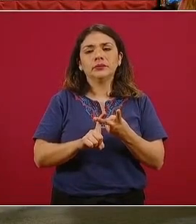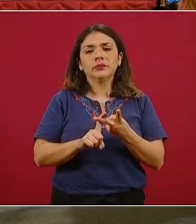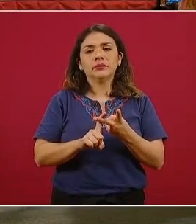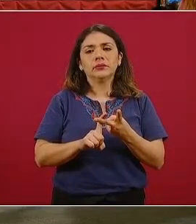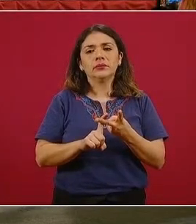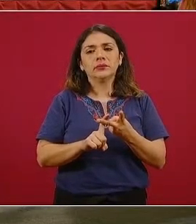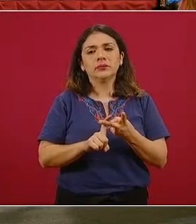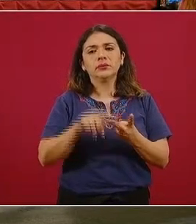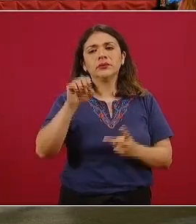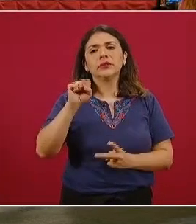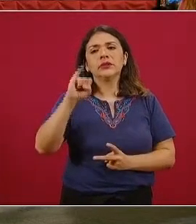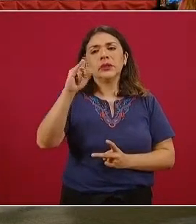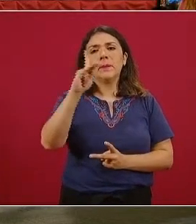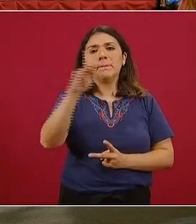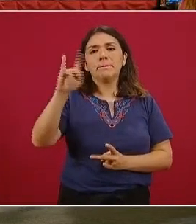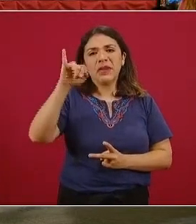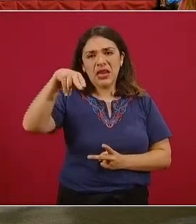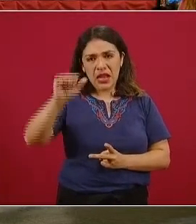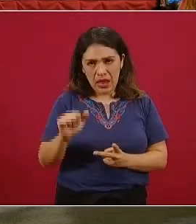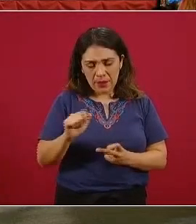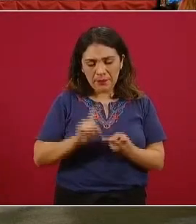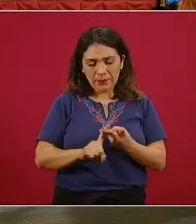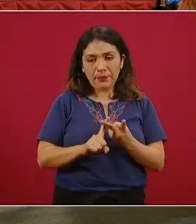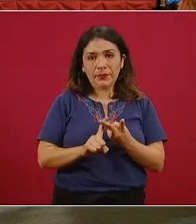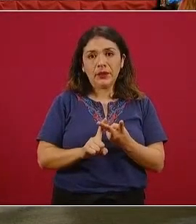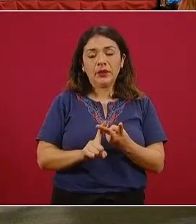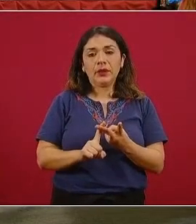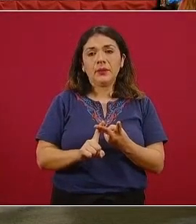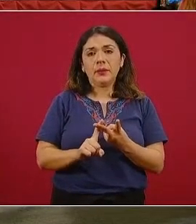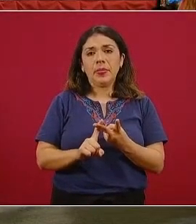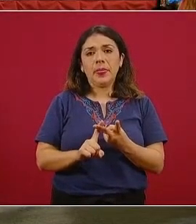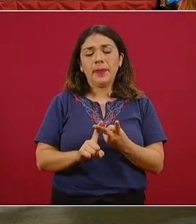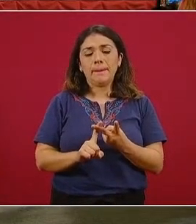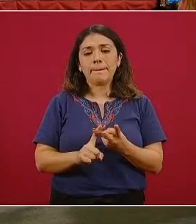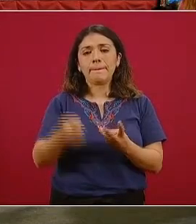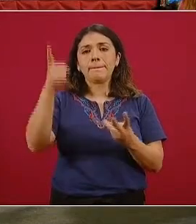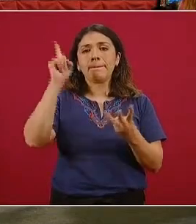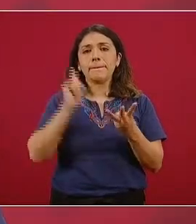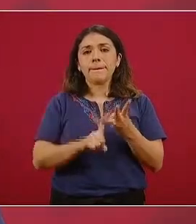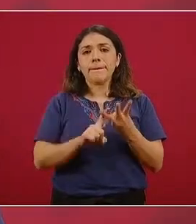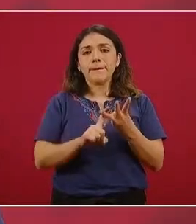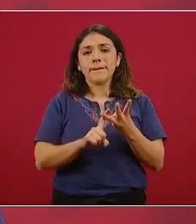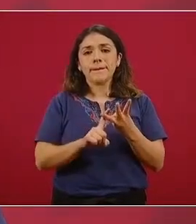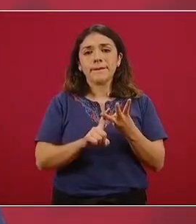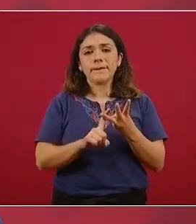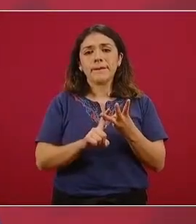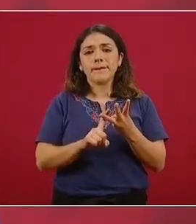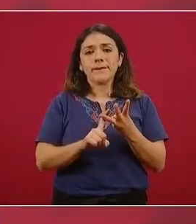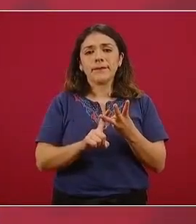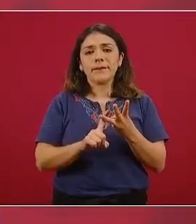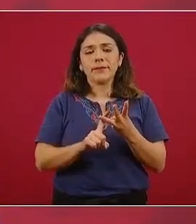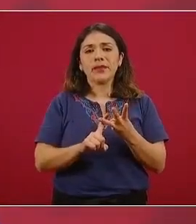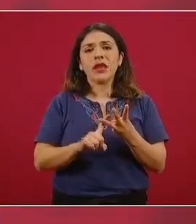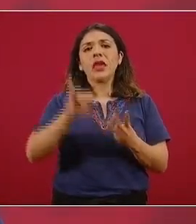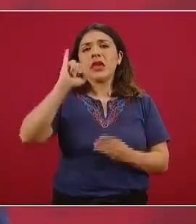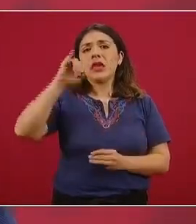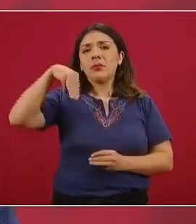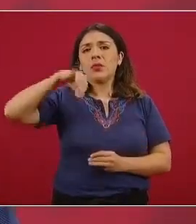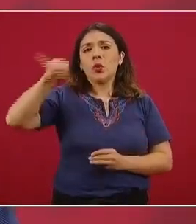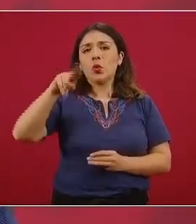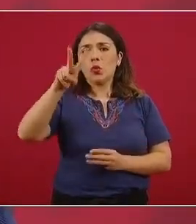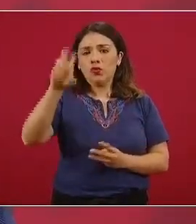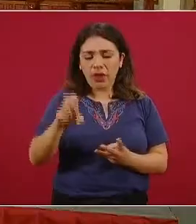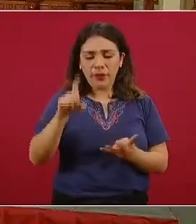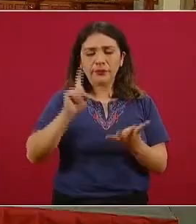Nacional para la Protección Integral de Niñas, Niños y Adolescentes, CIPINA, el Instituto Mexicano de la Juventud, desde